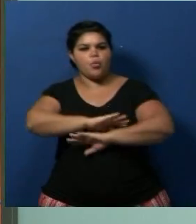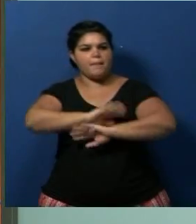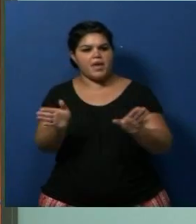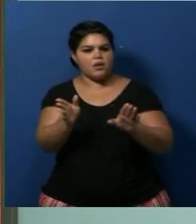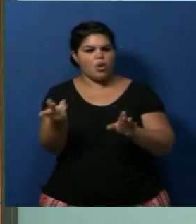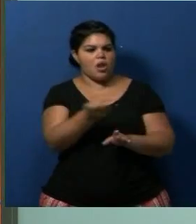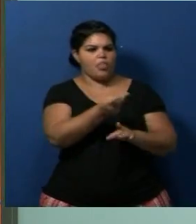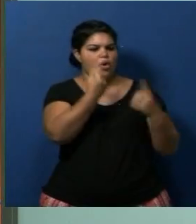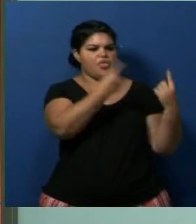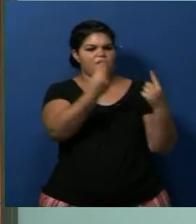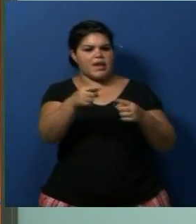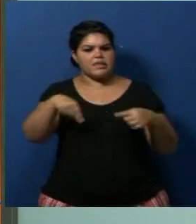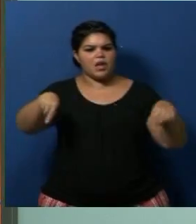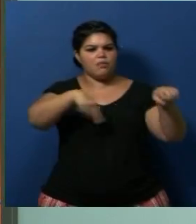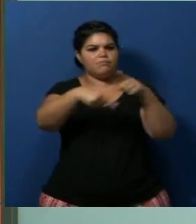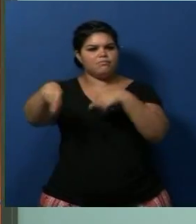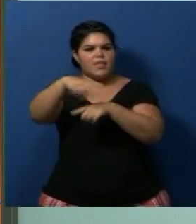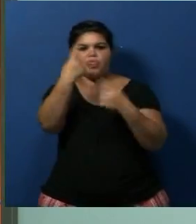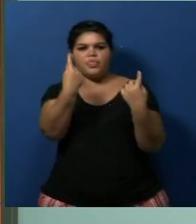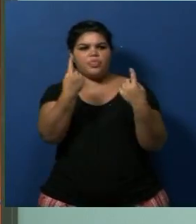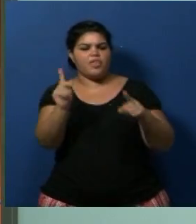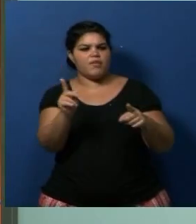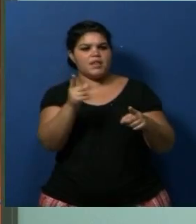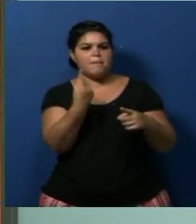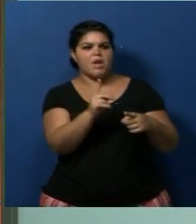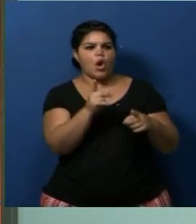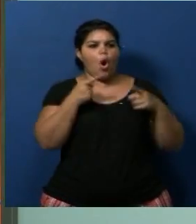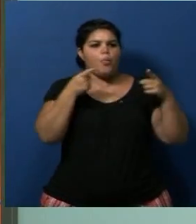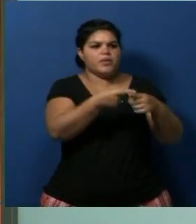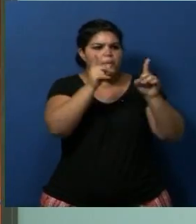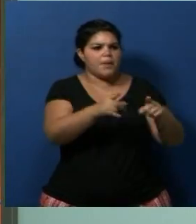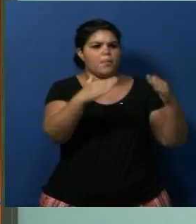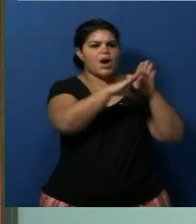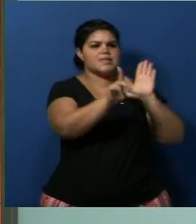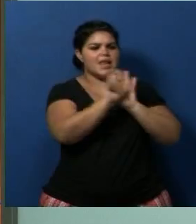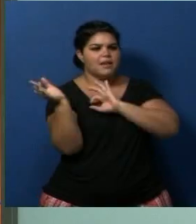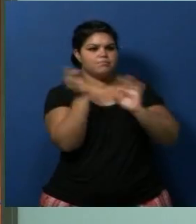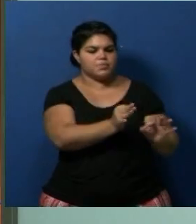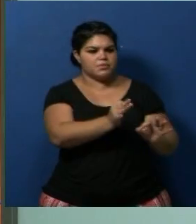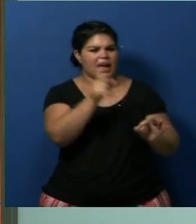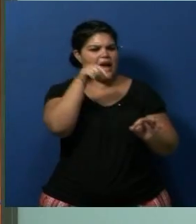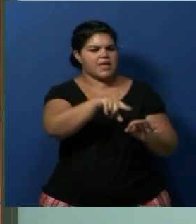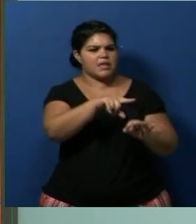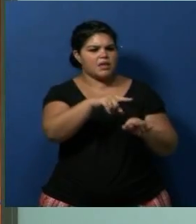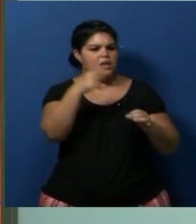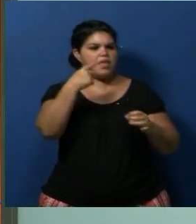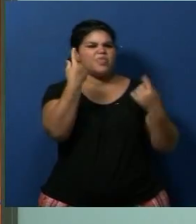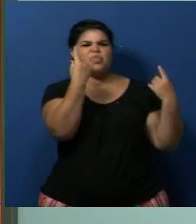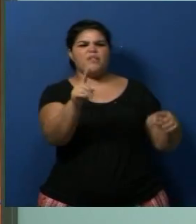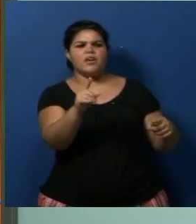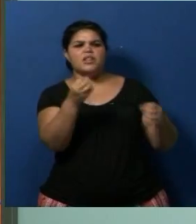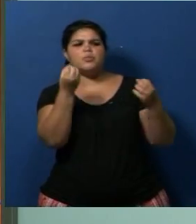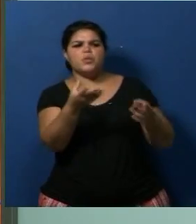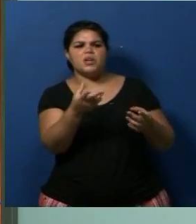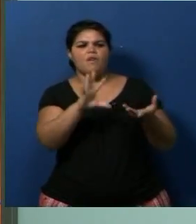pero llegando ayer a la legislatura provincial. ¿Tu opinión al respecto? ¿Tiene un velo de lo político? ¿Hay una separación? ¿Por qué se dio esto de